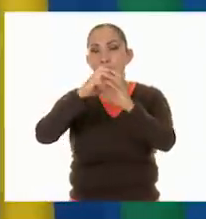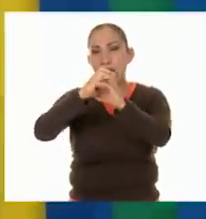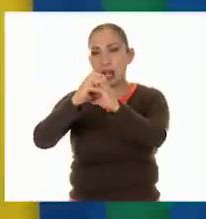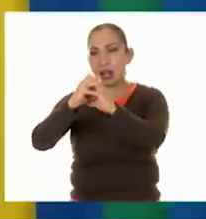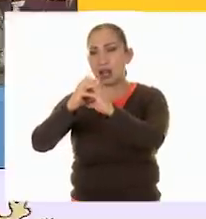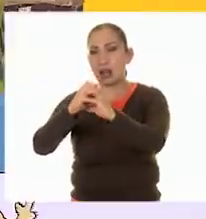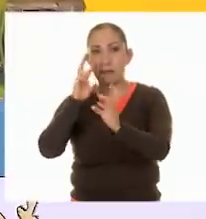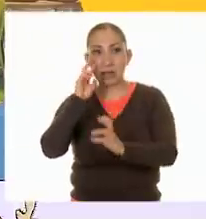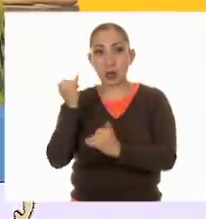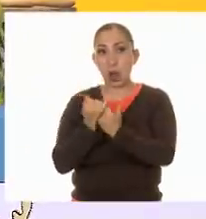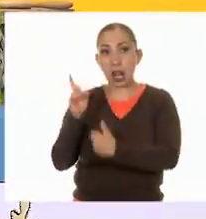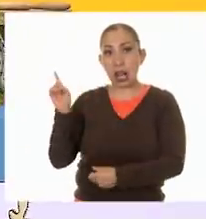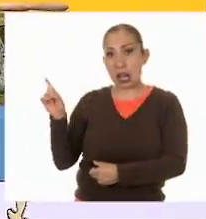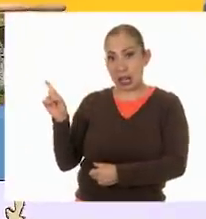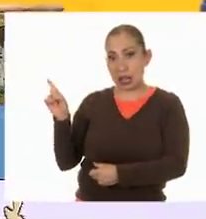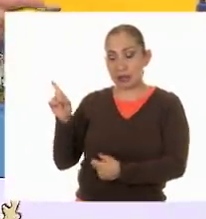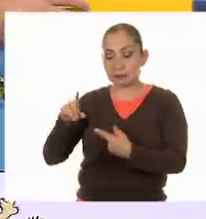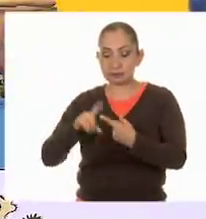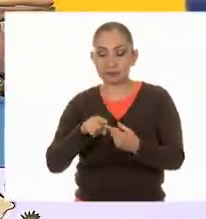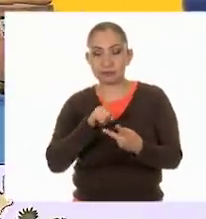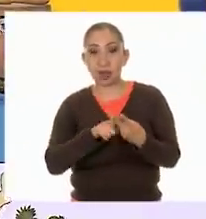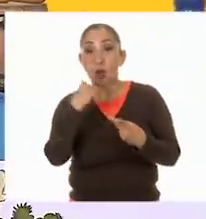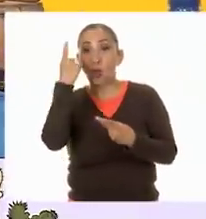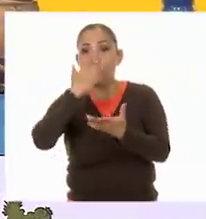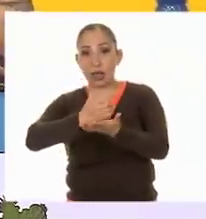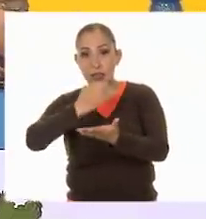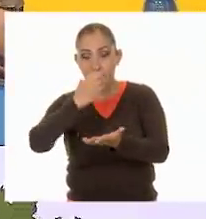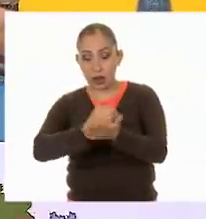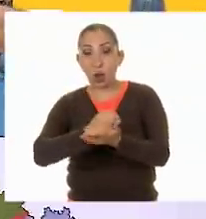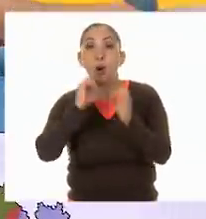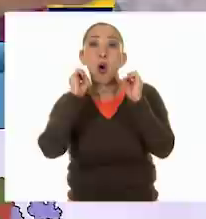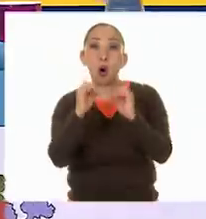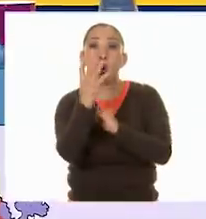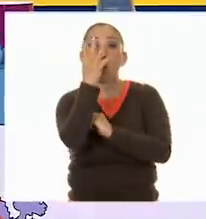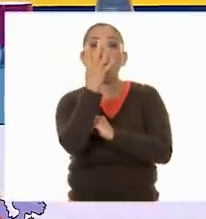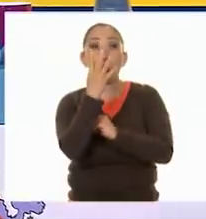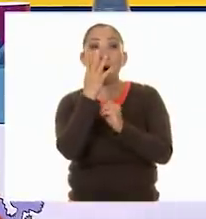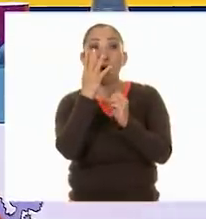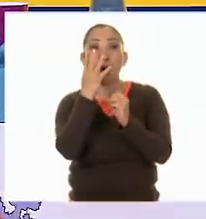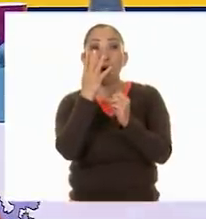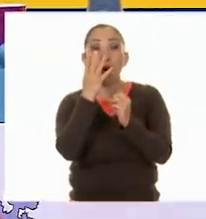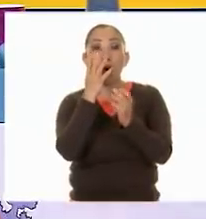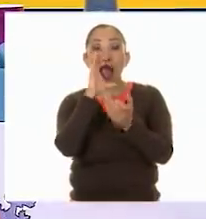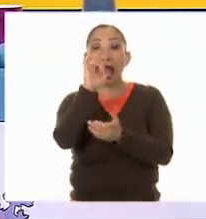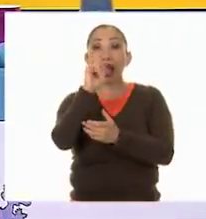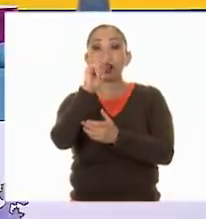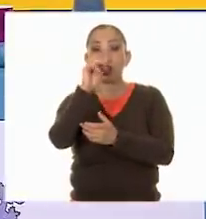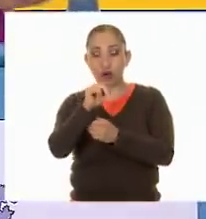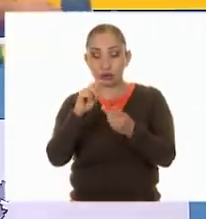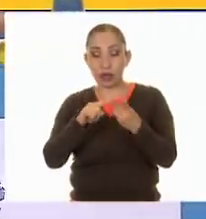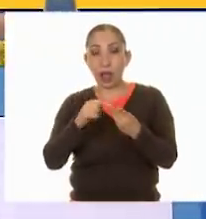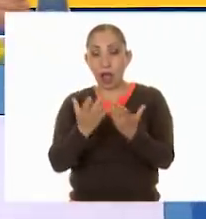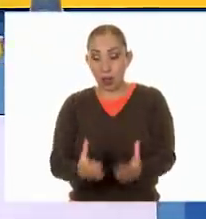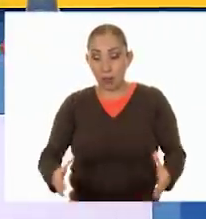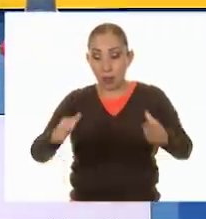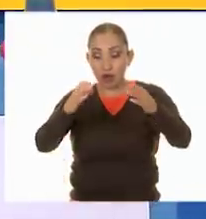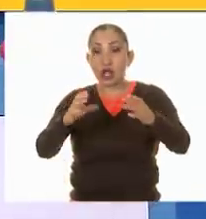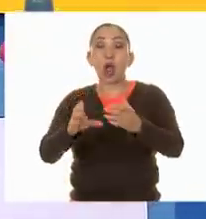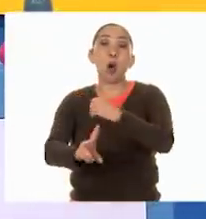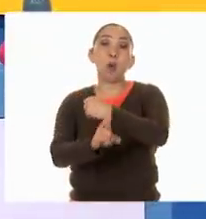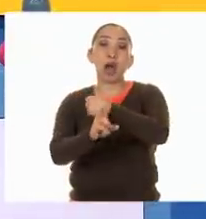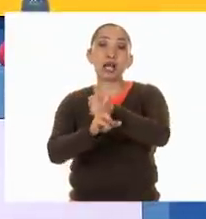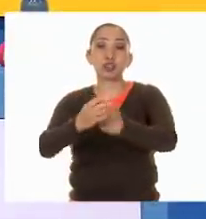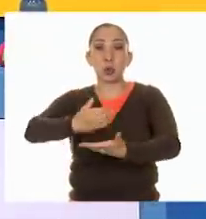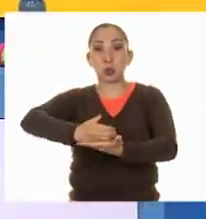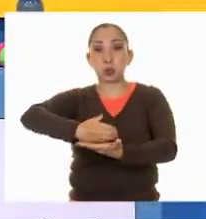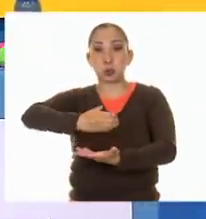por favor, sí, a mostrarlo? Sí, como estos. Gracias. Un cuaderno o cuadro de cartón. Como este. Un bote o vaso de plástico.